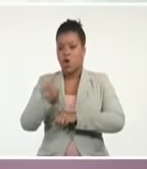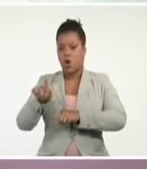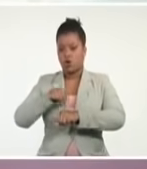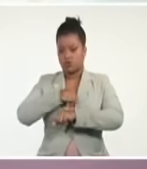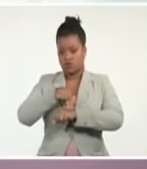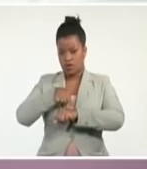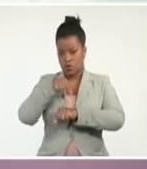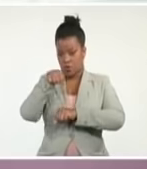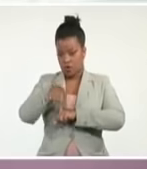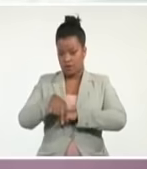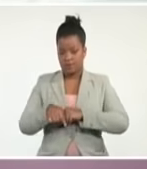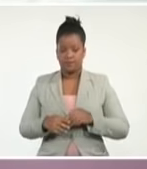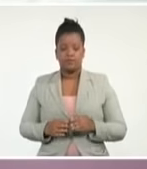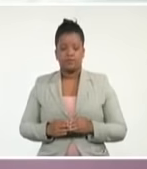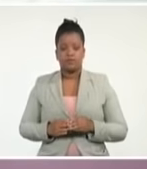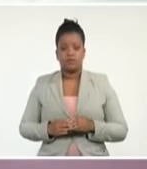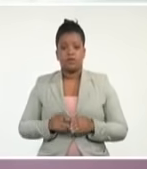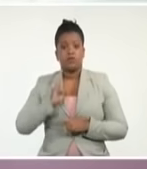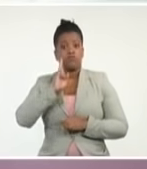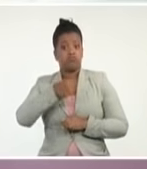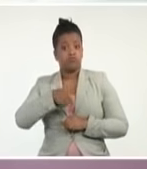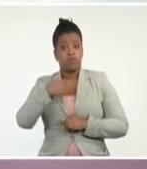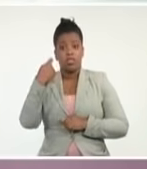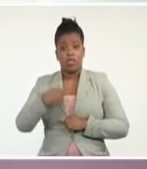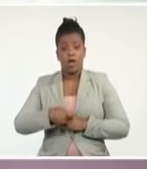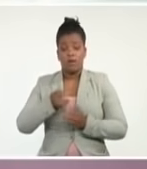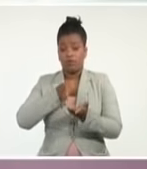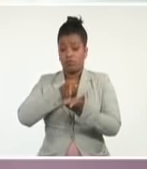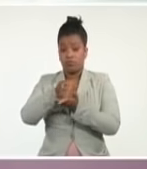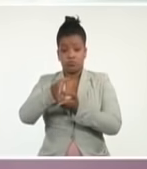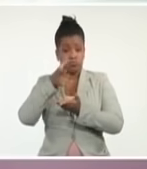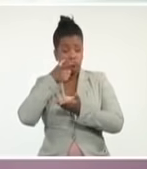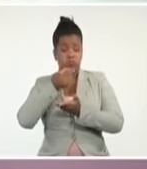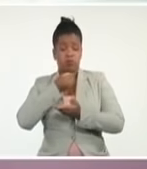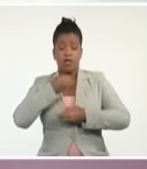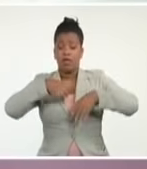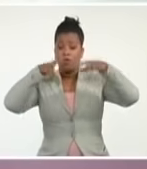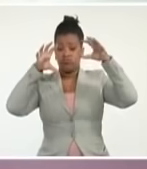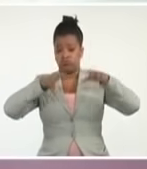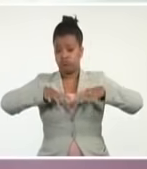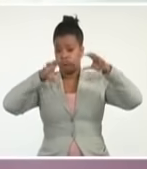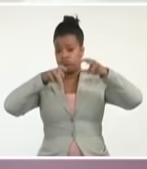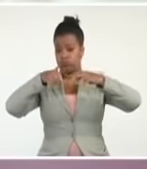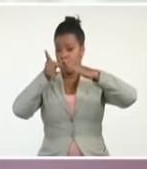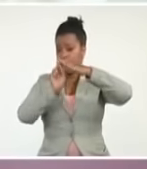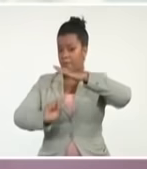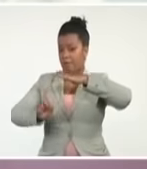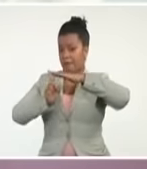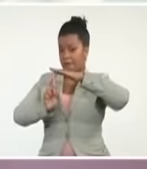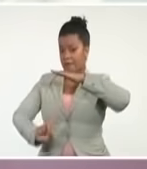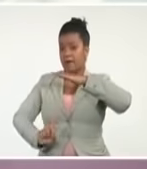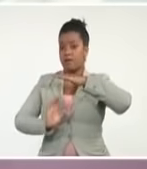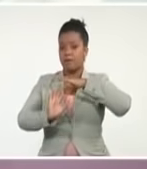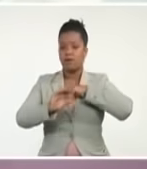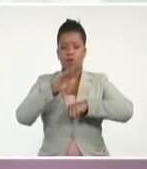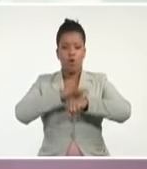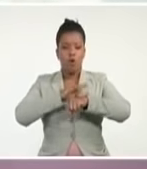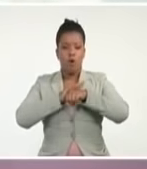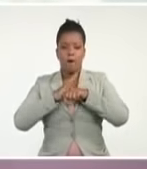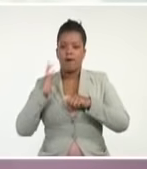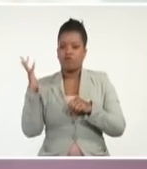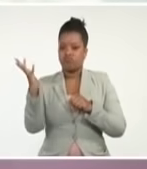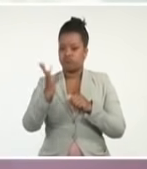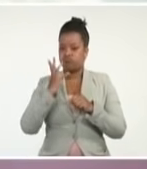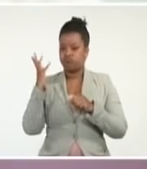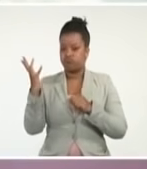de hoy. Se orienta a mantenerse atentos a la probabilidad de lluvias aisladas y tormentas eléctricas asociadas a la circulación